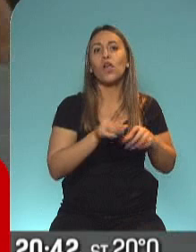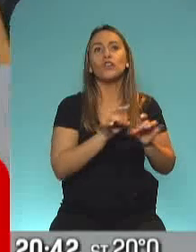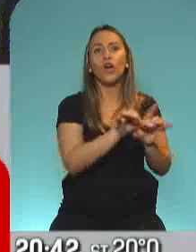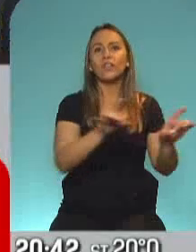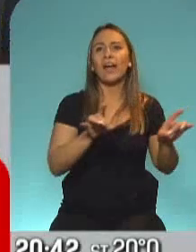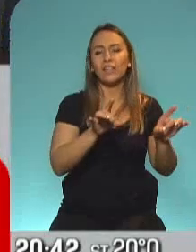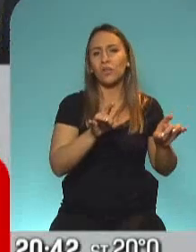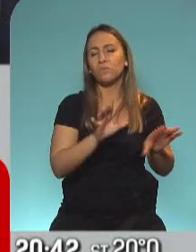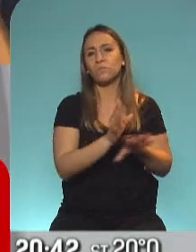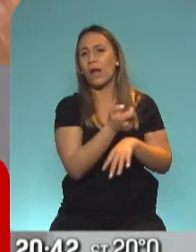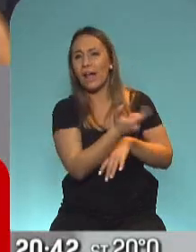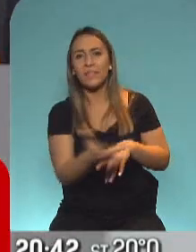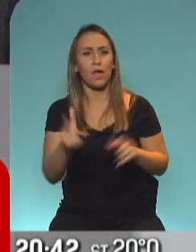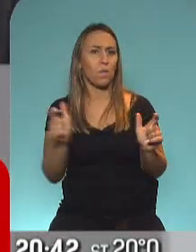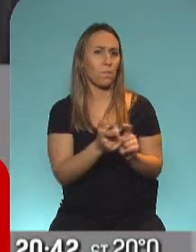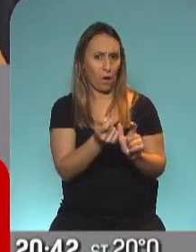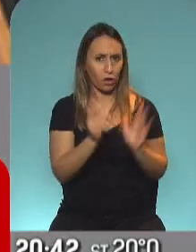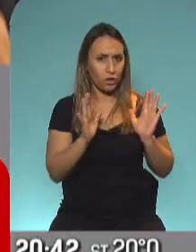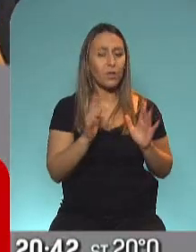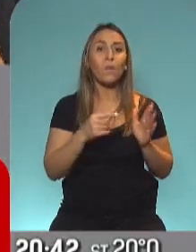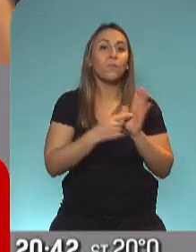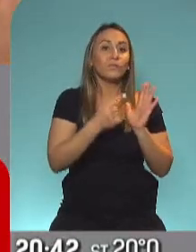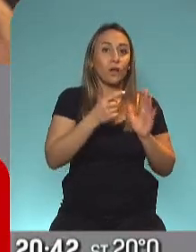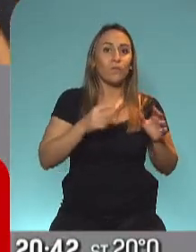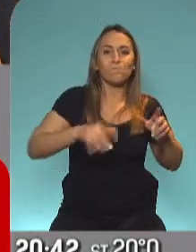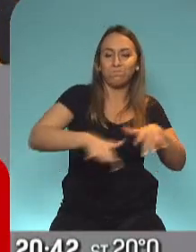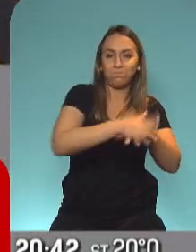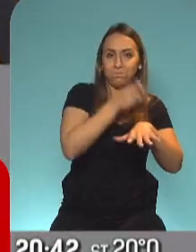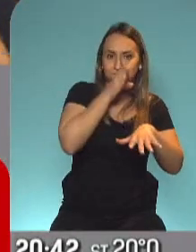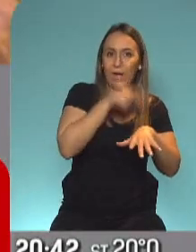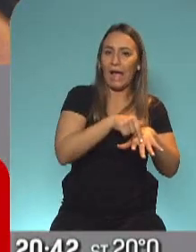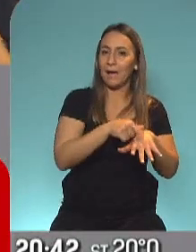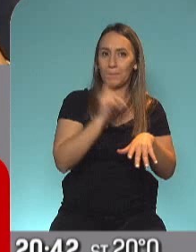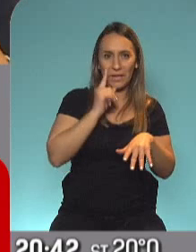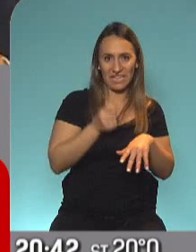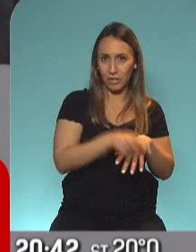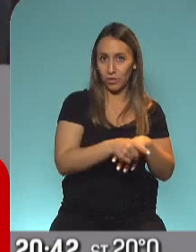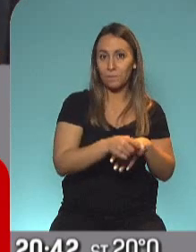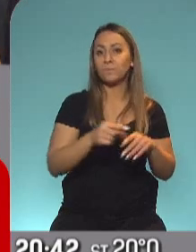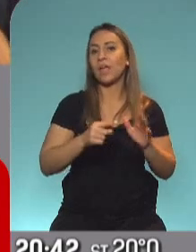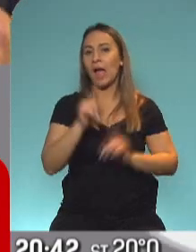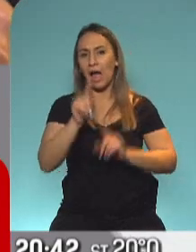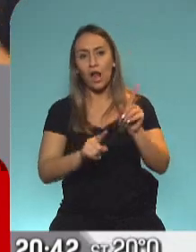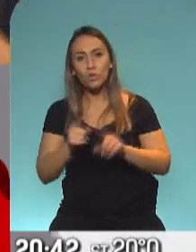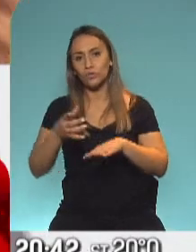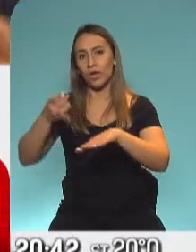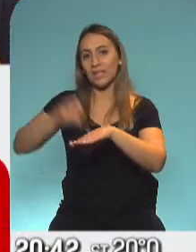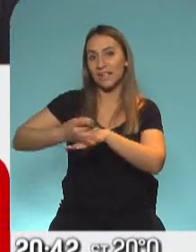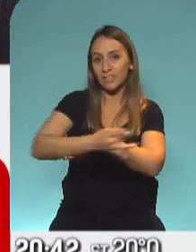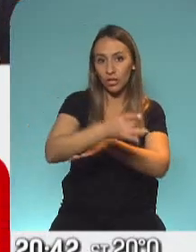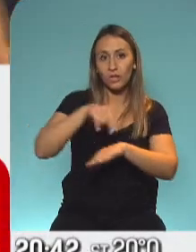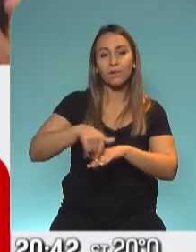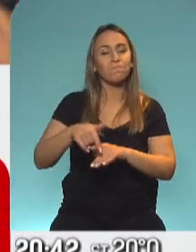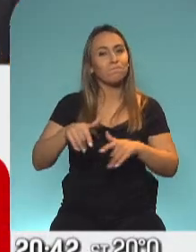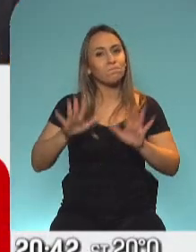excepto que haya un gran aglomeramiento. Ese gran aglomeramiento, la verdad que excepto algunas situaciones muy particulares de algunas formaciones de trenes, donde por alguna